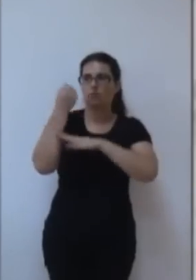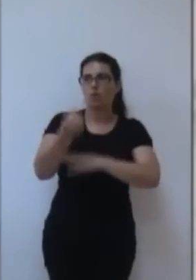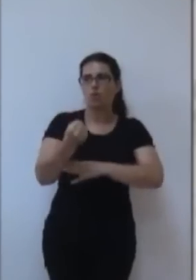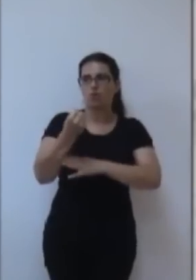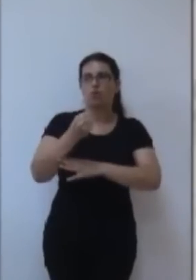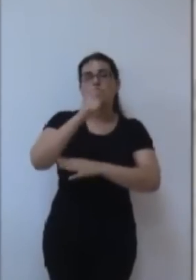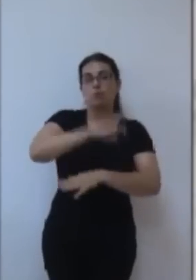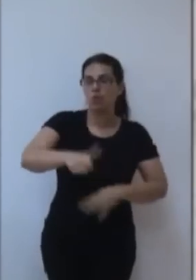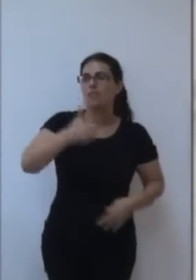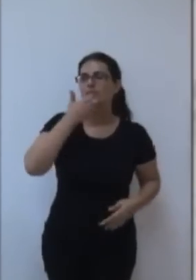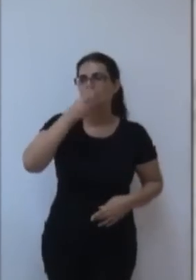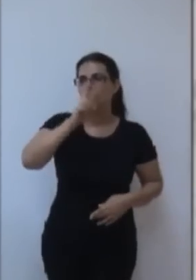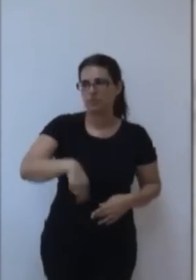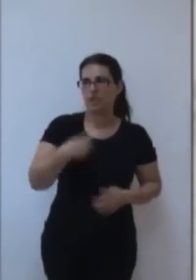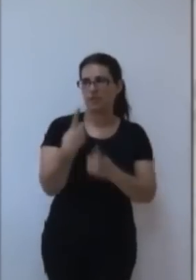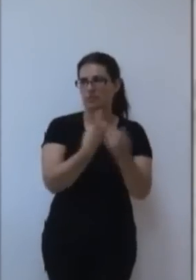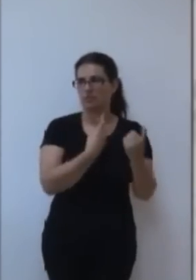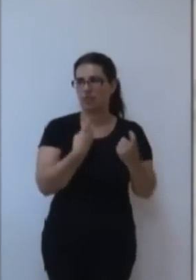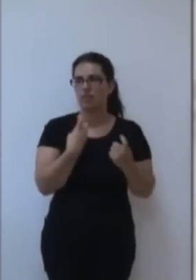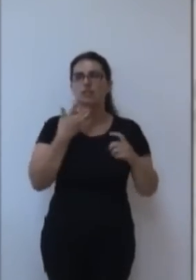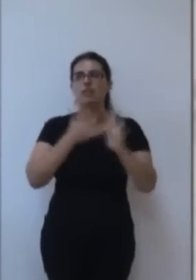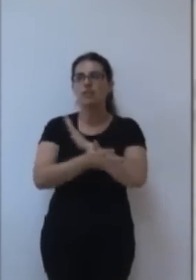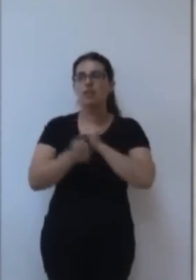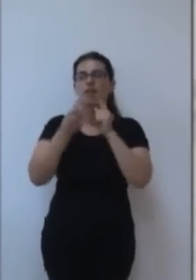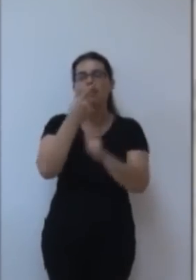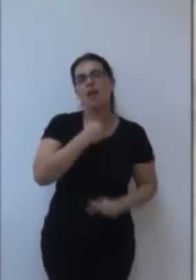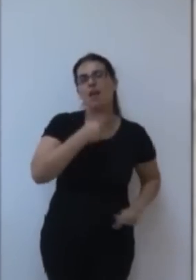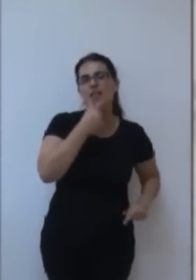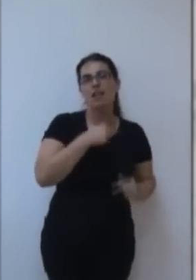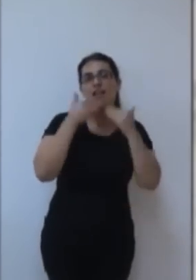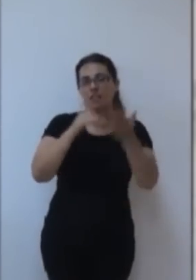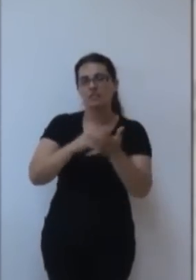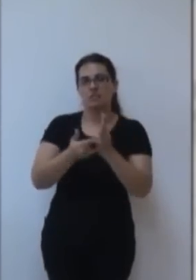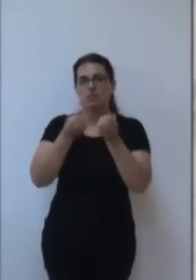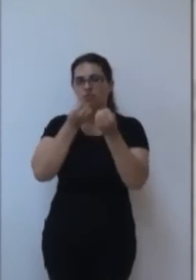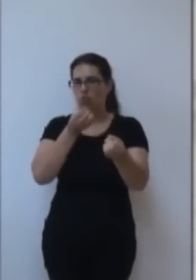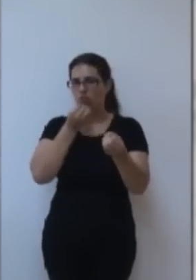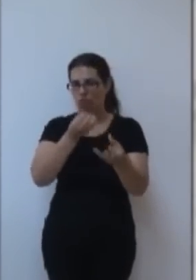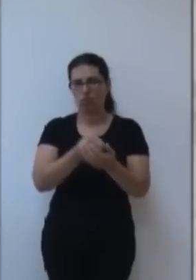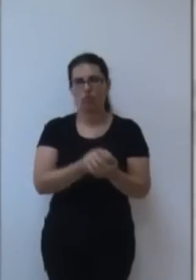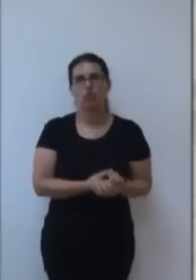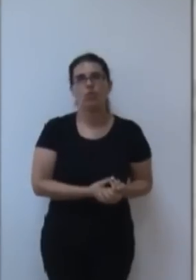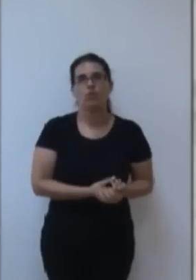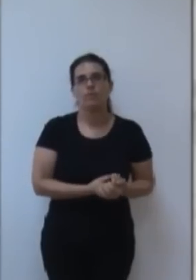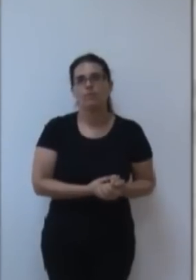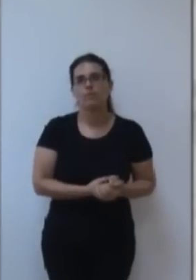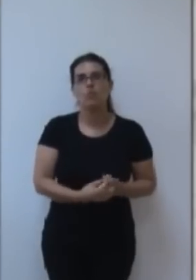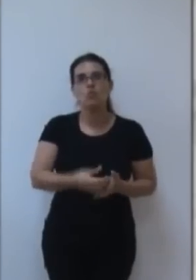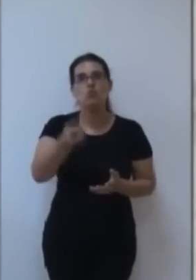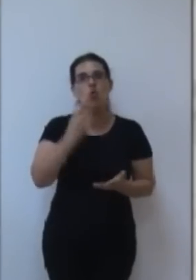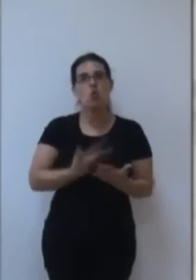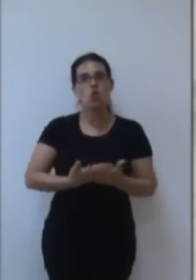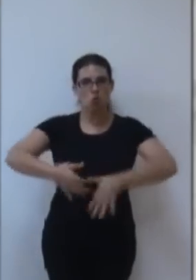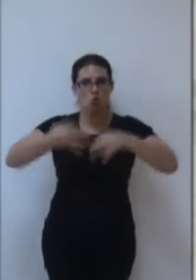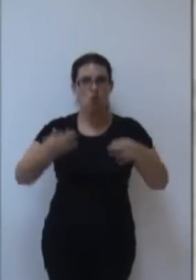las personas que necesitan estos apoyos, y que se facilite esto con estos sistemas de información, ¿no? Que no solamente se garantice